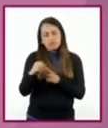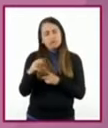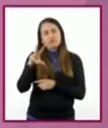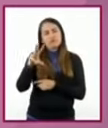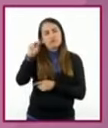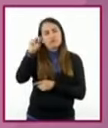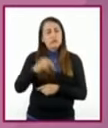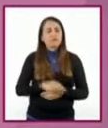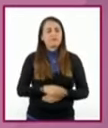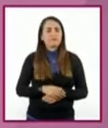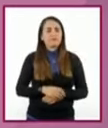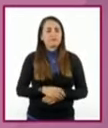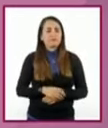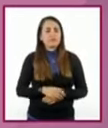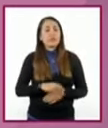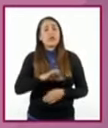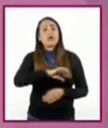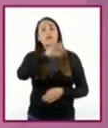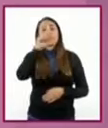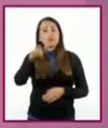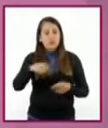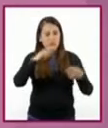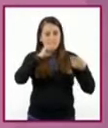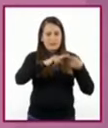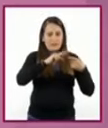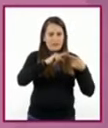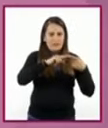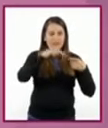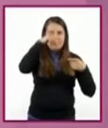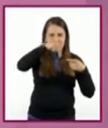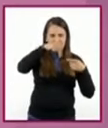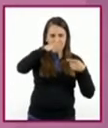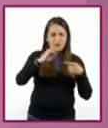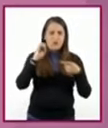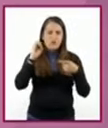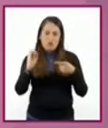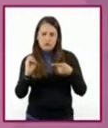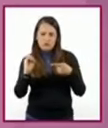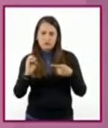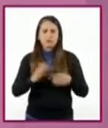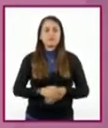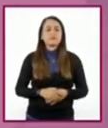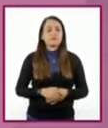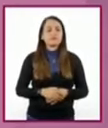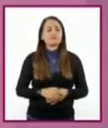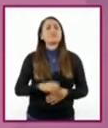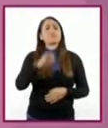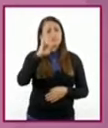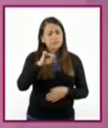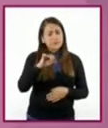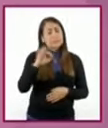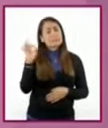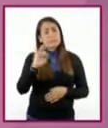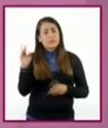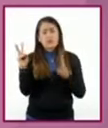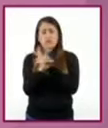y ya hablaremos de este otro elemento más adelante. Por ahora, te puedo decir que si así fuera,